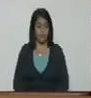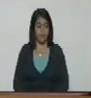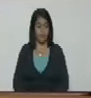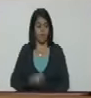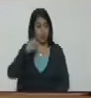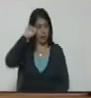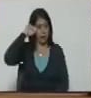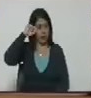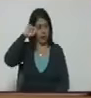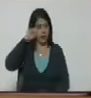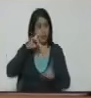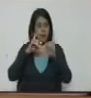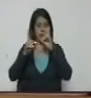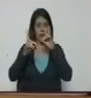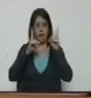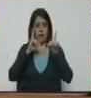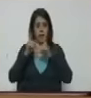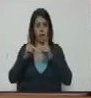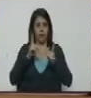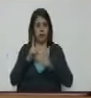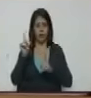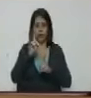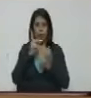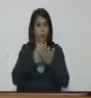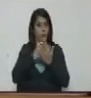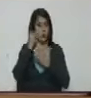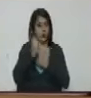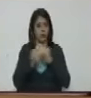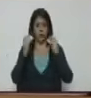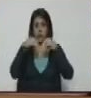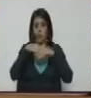Les recuerdo que era un debate, no era un proyecto de acuerdo.